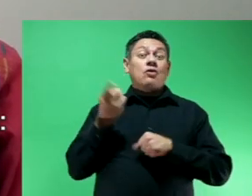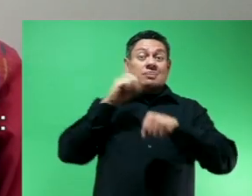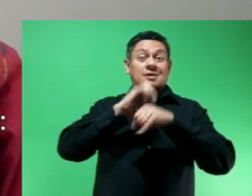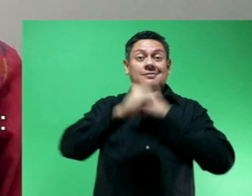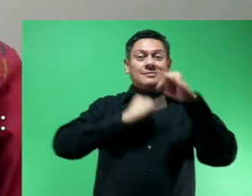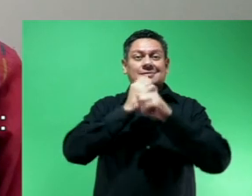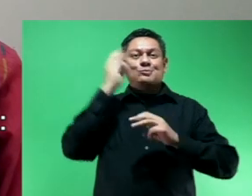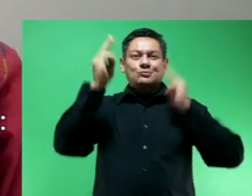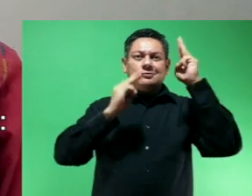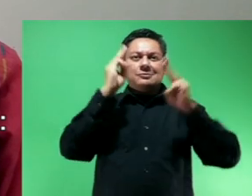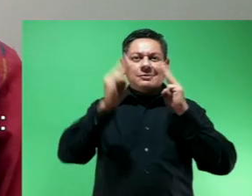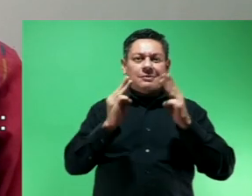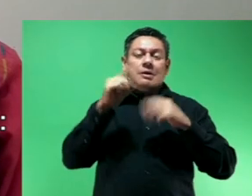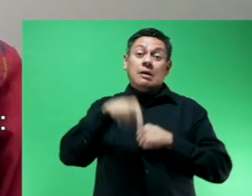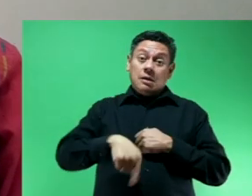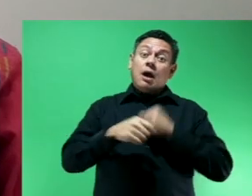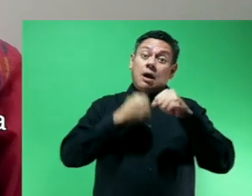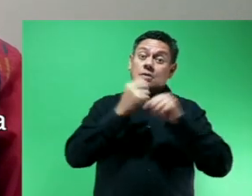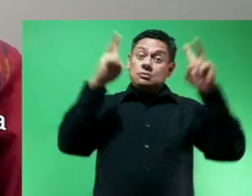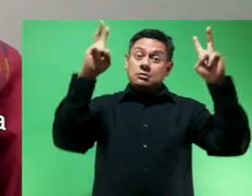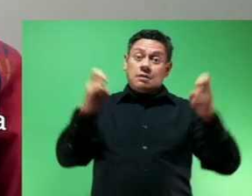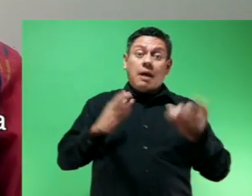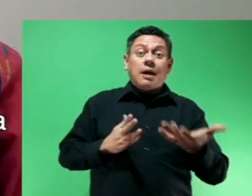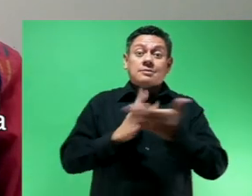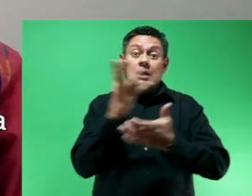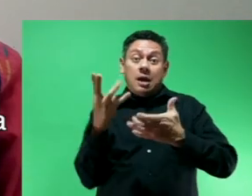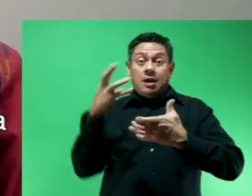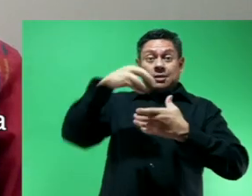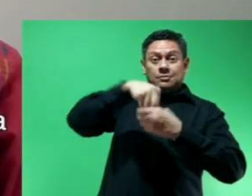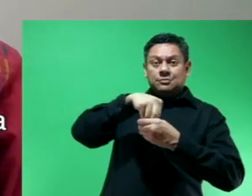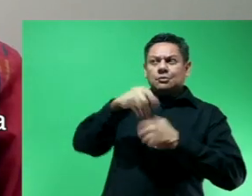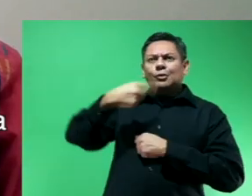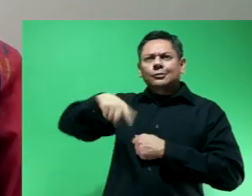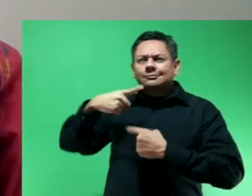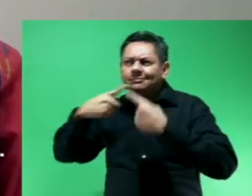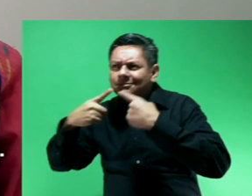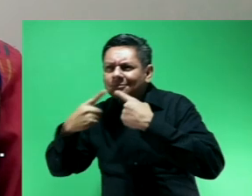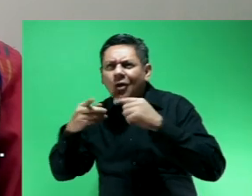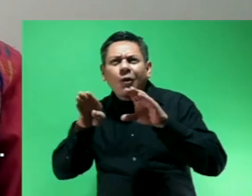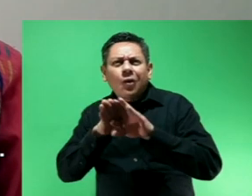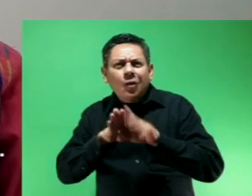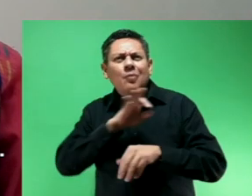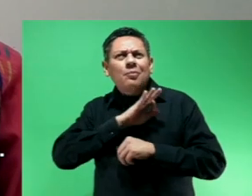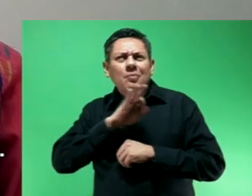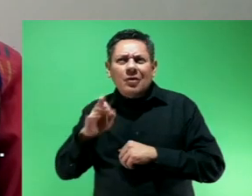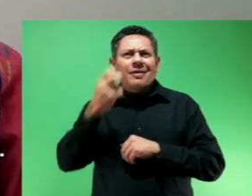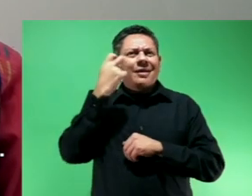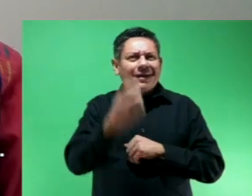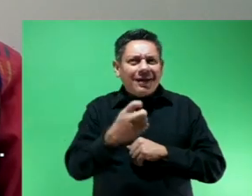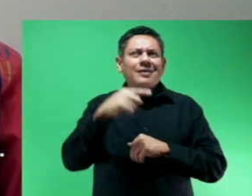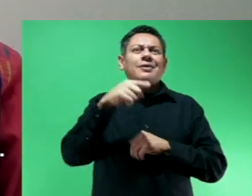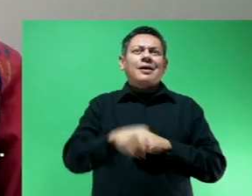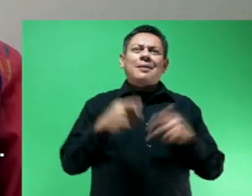tema la accesibilidad de la inclusión pensamos de qué manera poder celebrar la